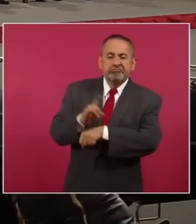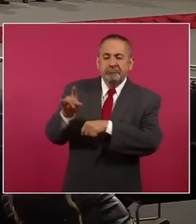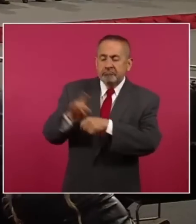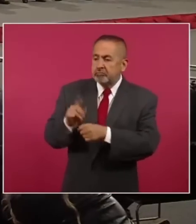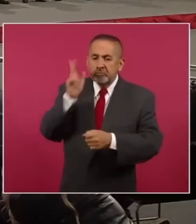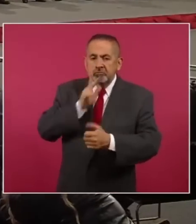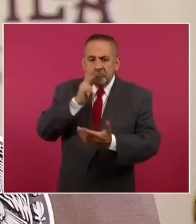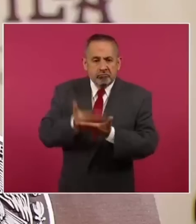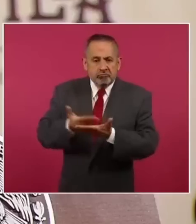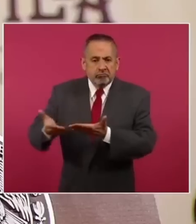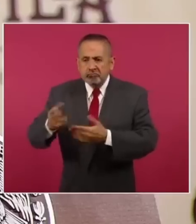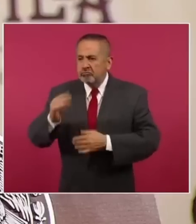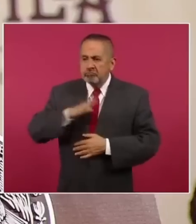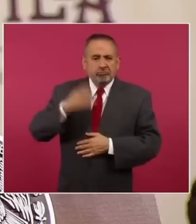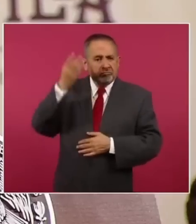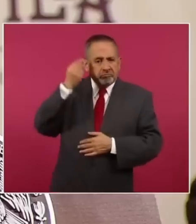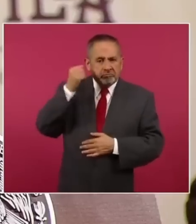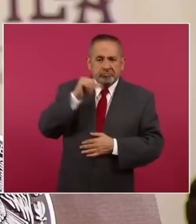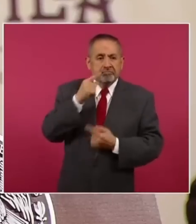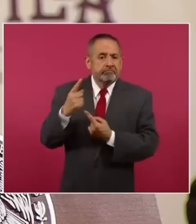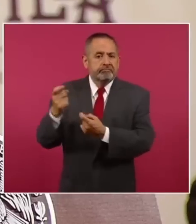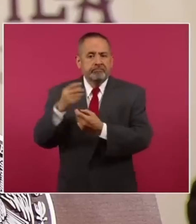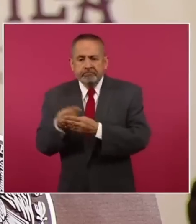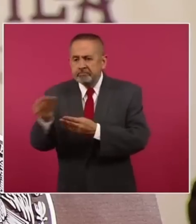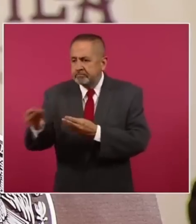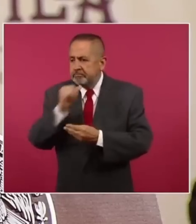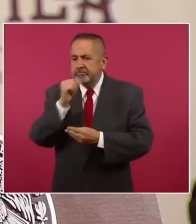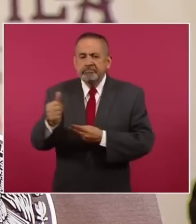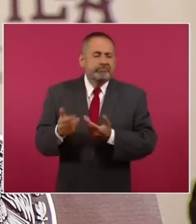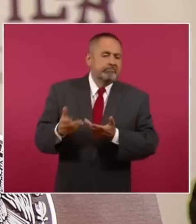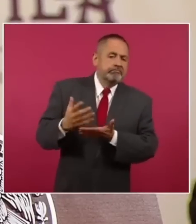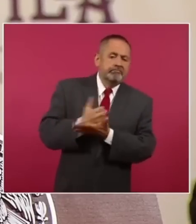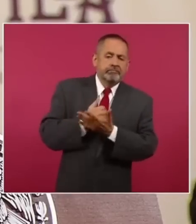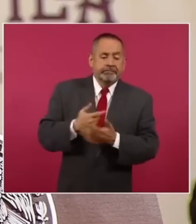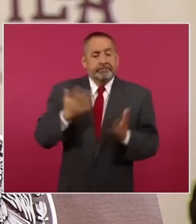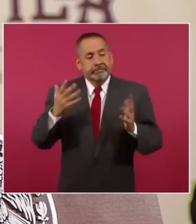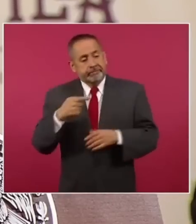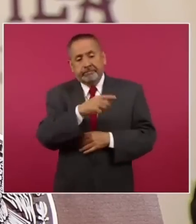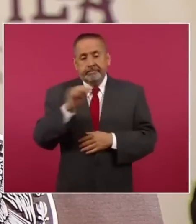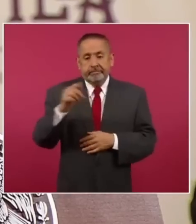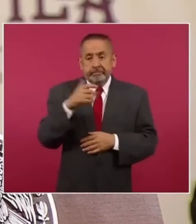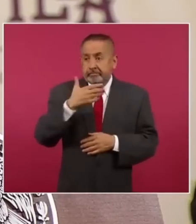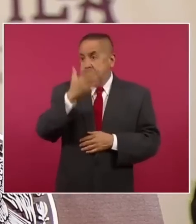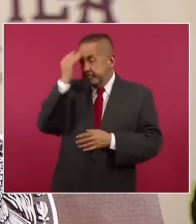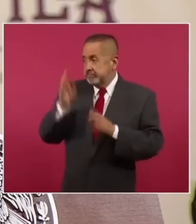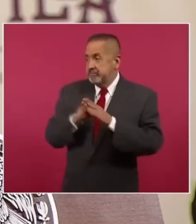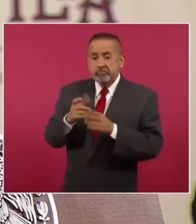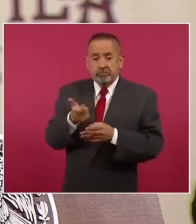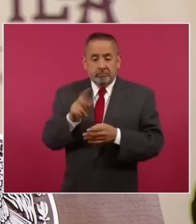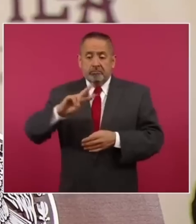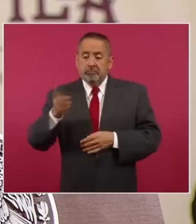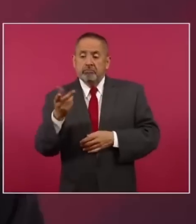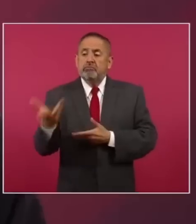rendición de cuentas por becas que no se cobraron y que, según MX, no se conoce si se reintegró a